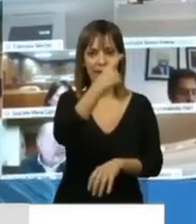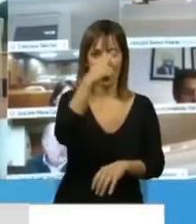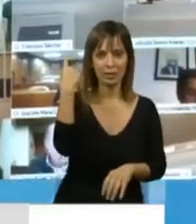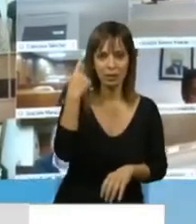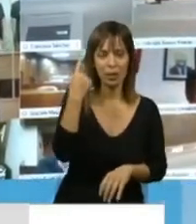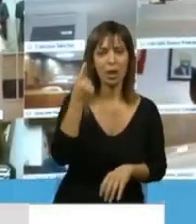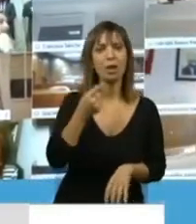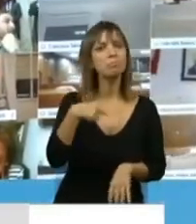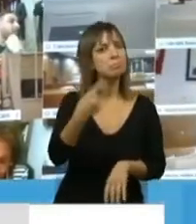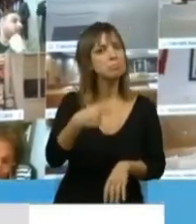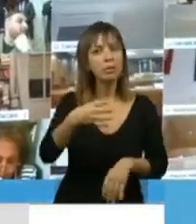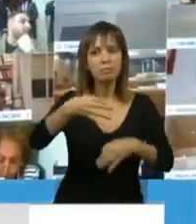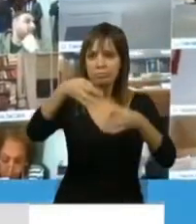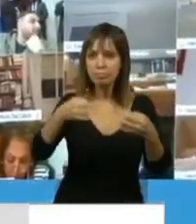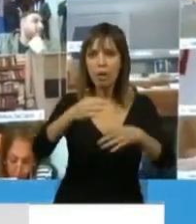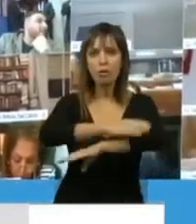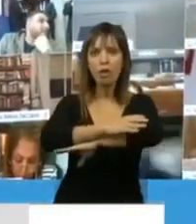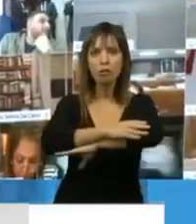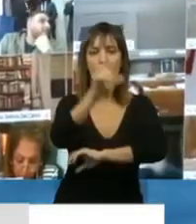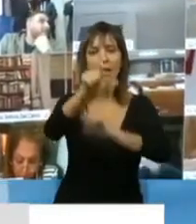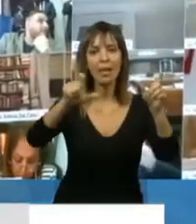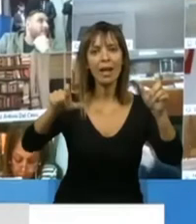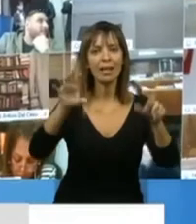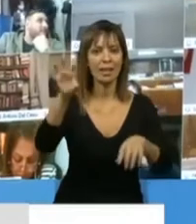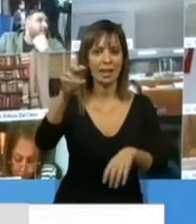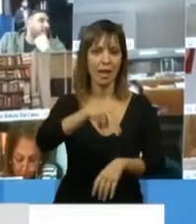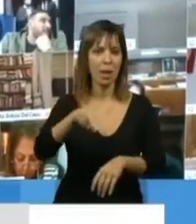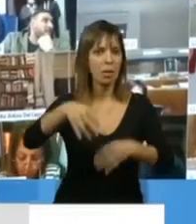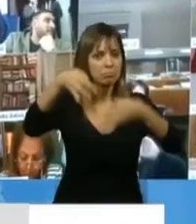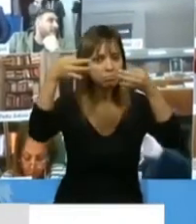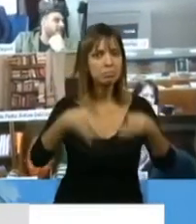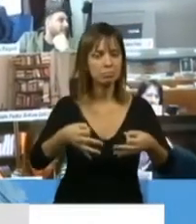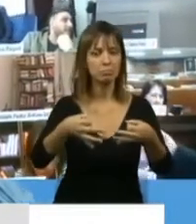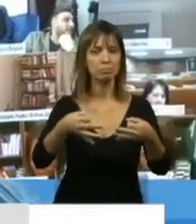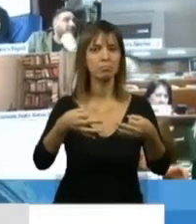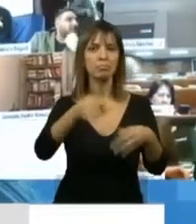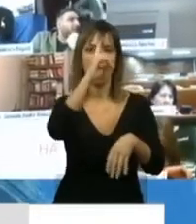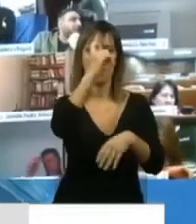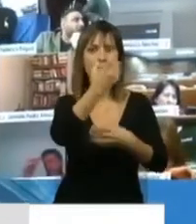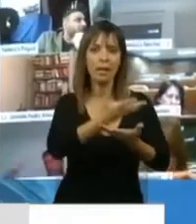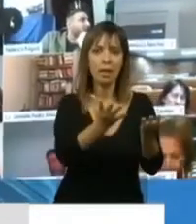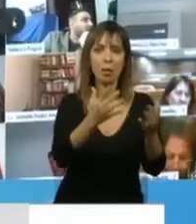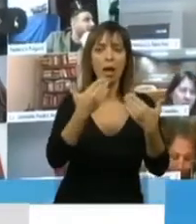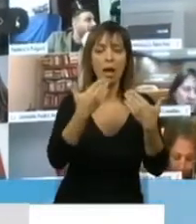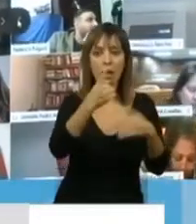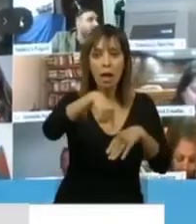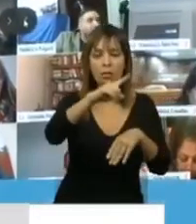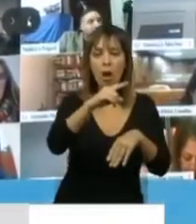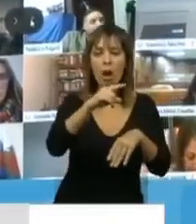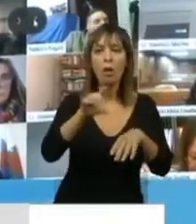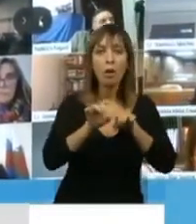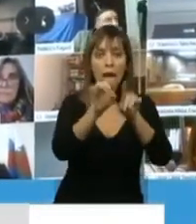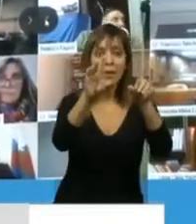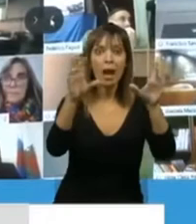comportamiento ejemplar de todo el pueblo neuquino y nuestro sistema de salud, hemos logrado aplanar la curva de contagio de